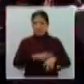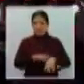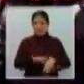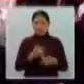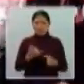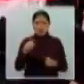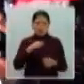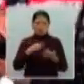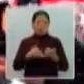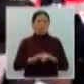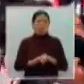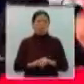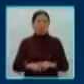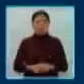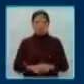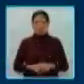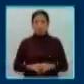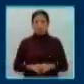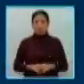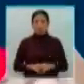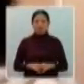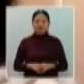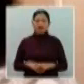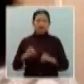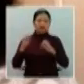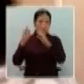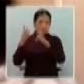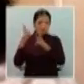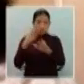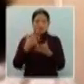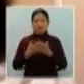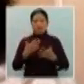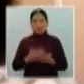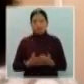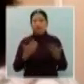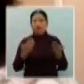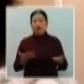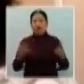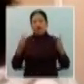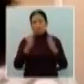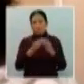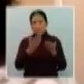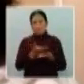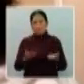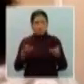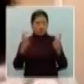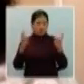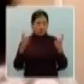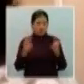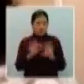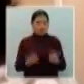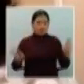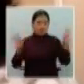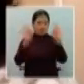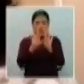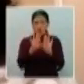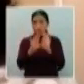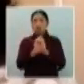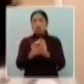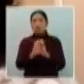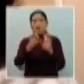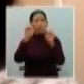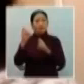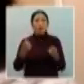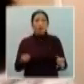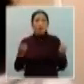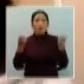Camila. Bien. Marta, hay algunos elementos que son muy importantes precisar. ¿Nos puede recordar cuándo se va a